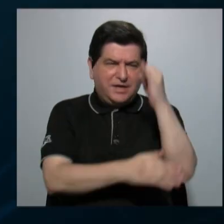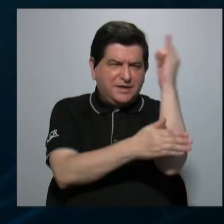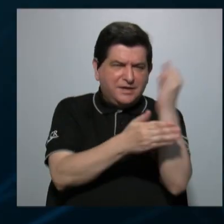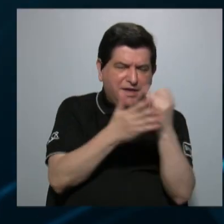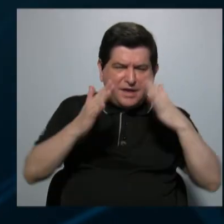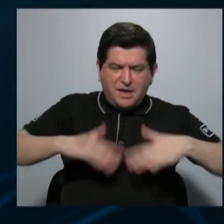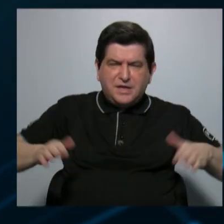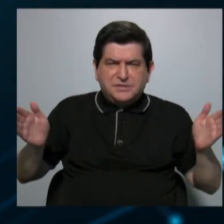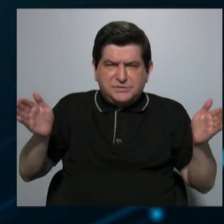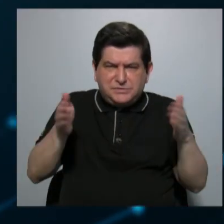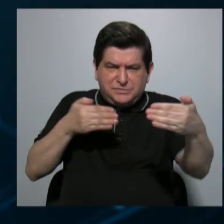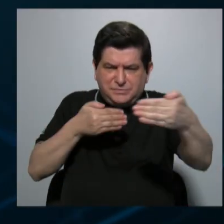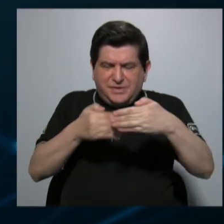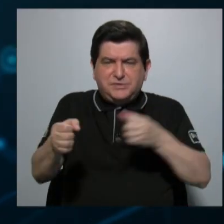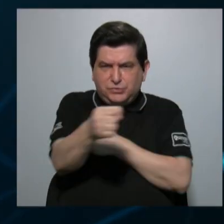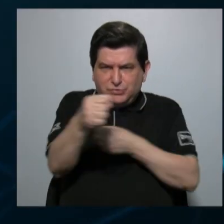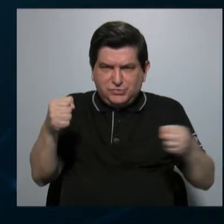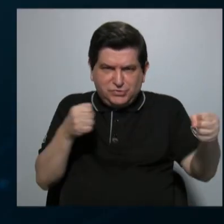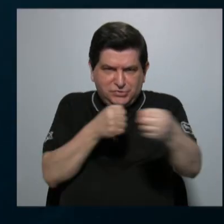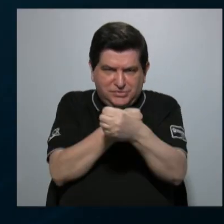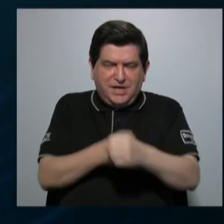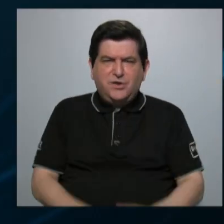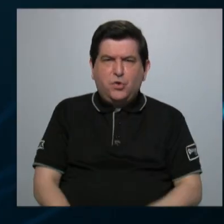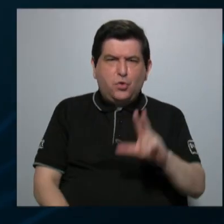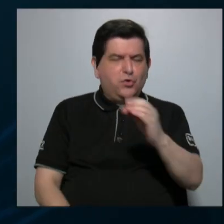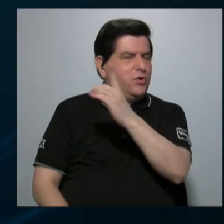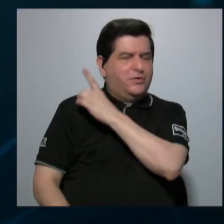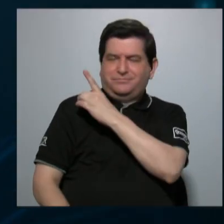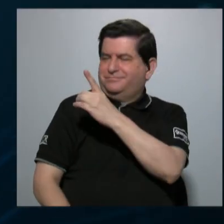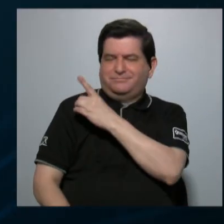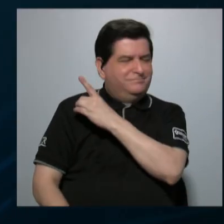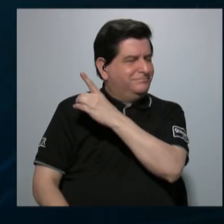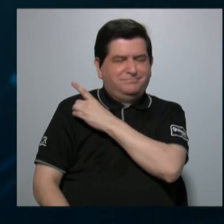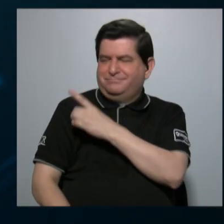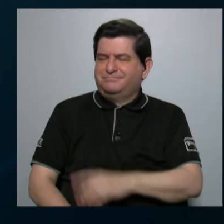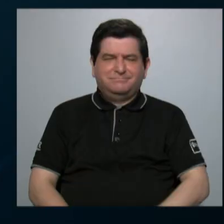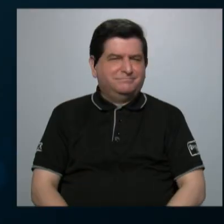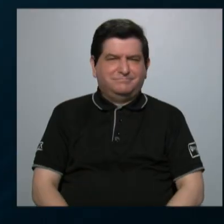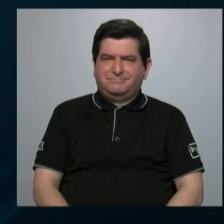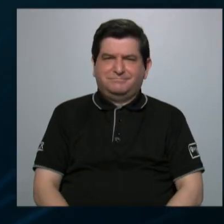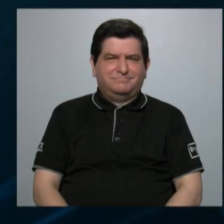para espacios pequeños como salones y que no tiene director de orquesta.